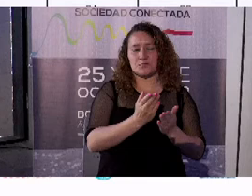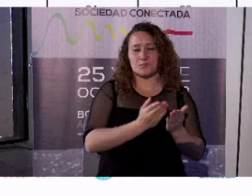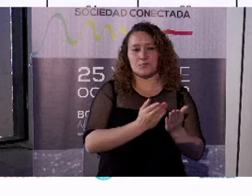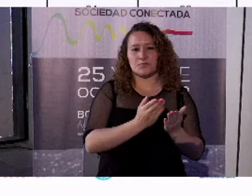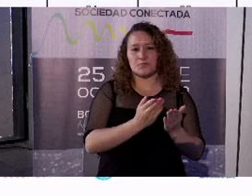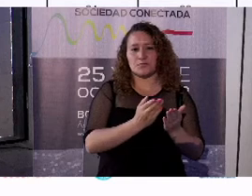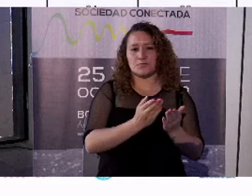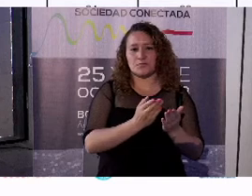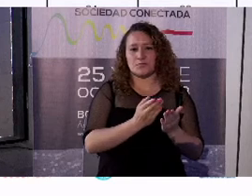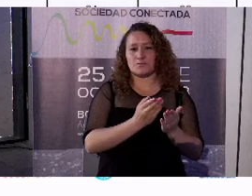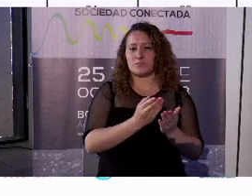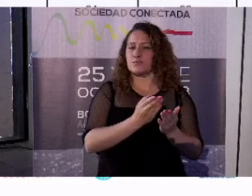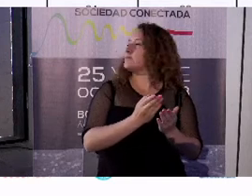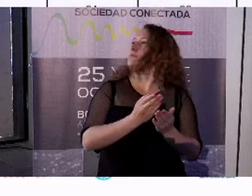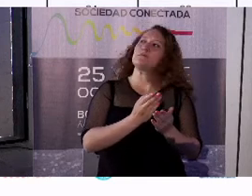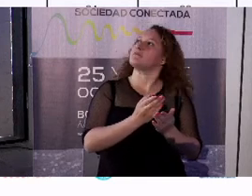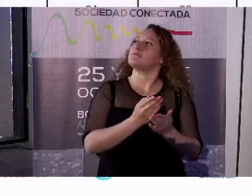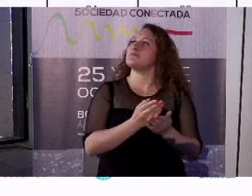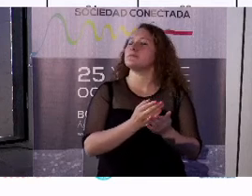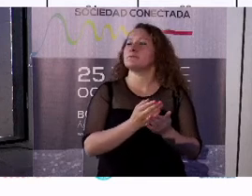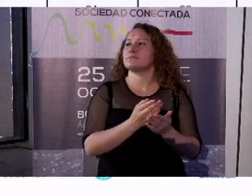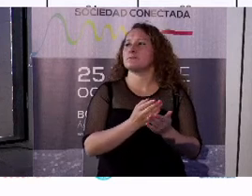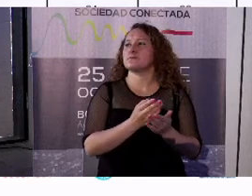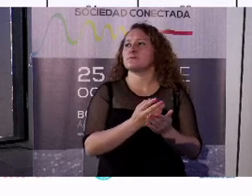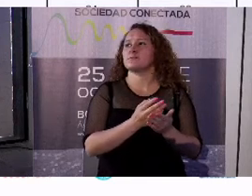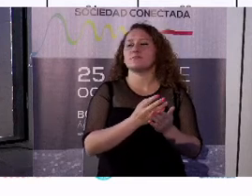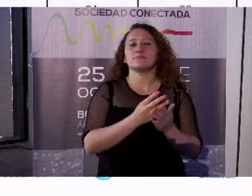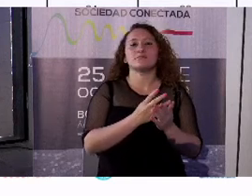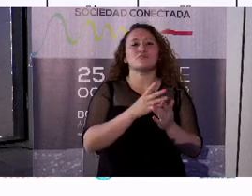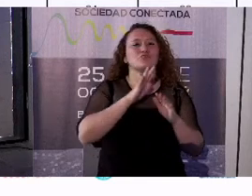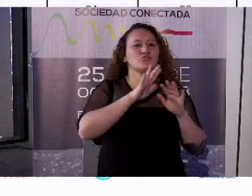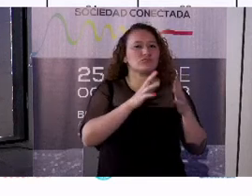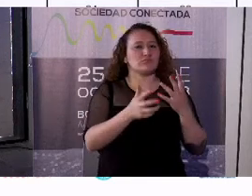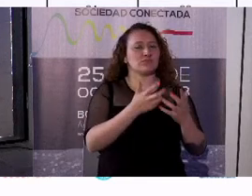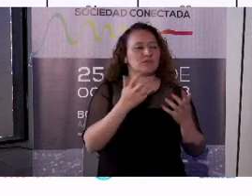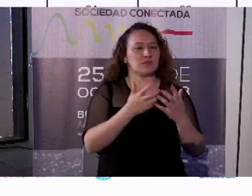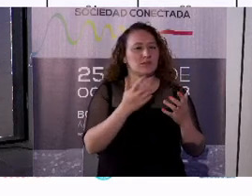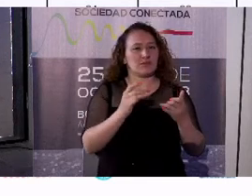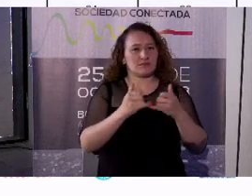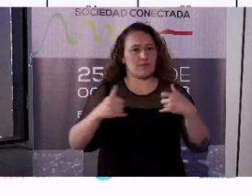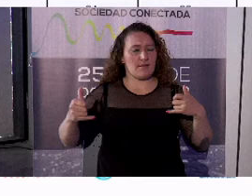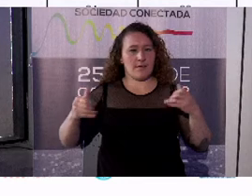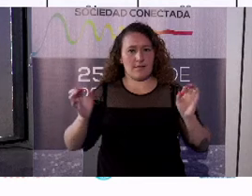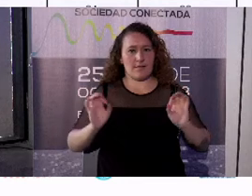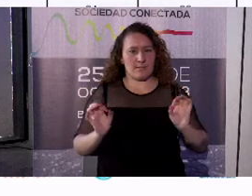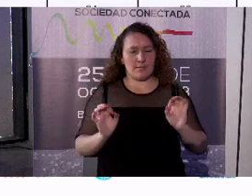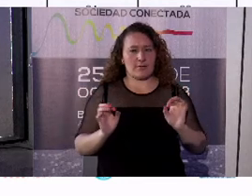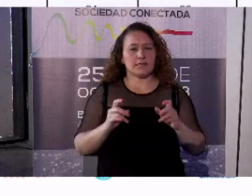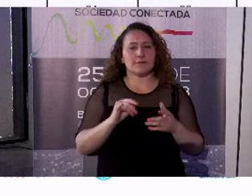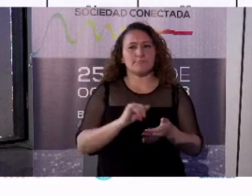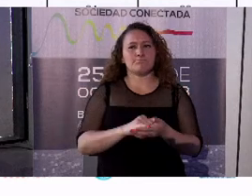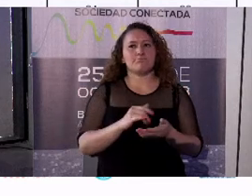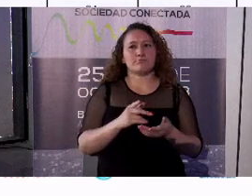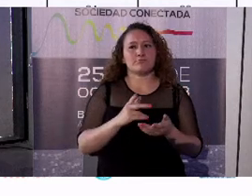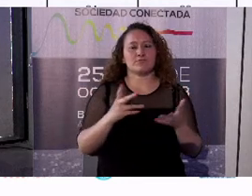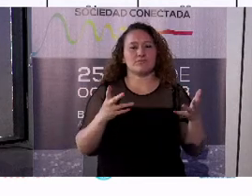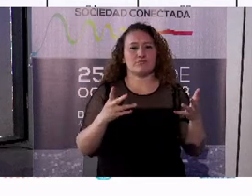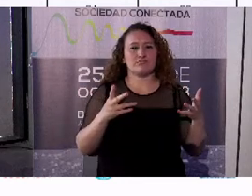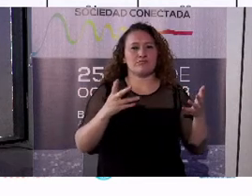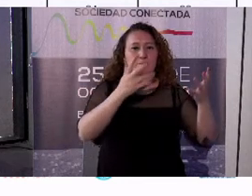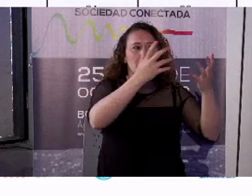este última milla con este sistemas sin alámbricos cuando en el proceso de fusión de las compañías en